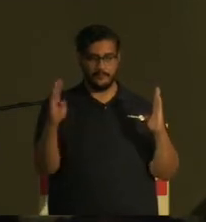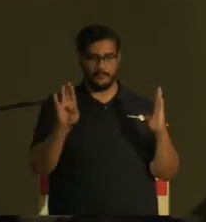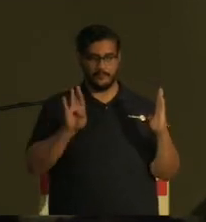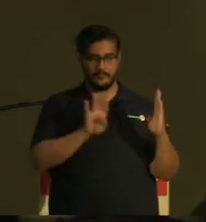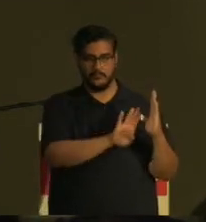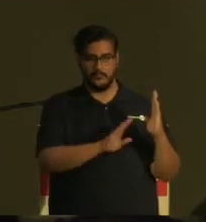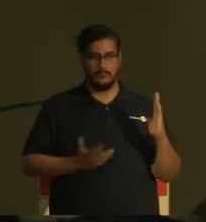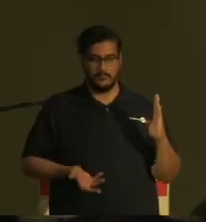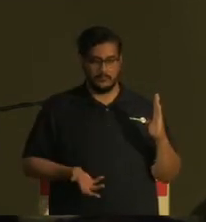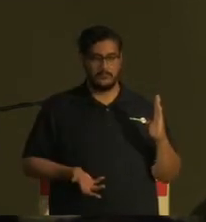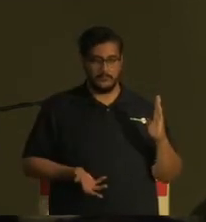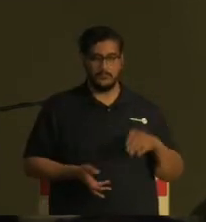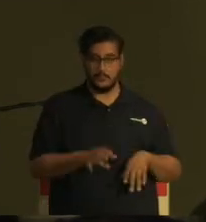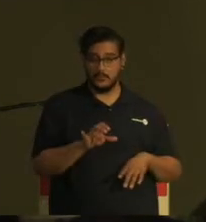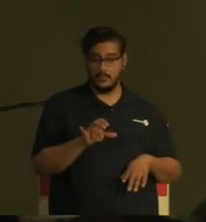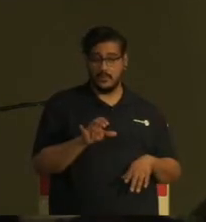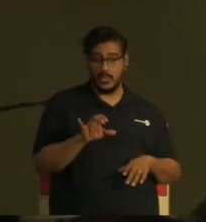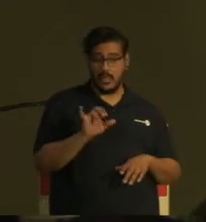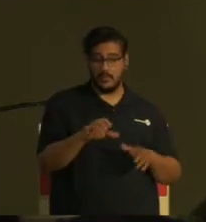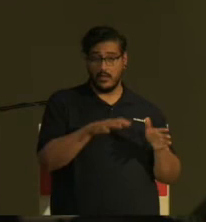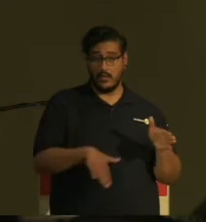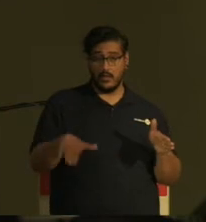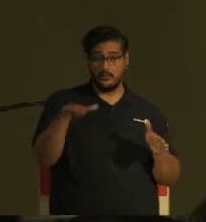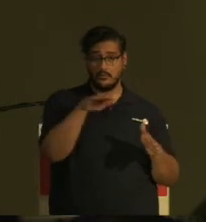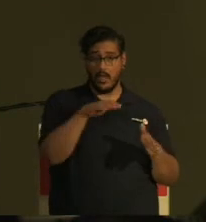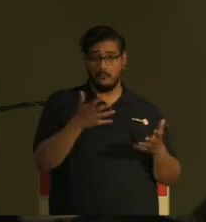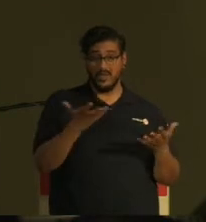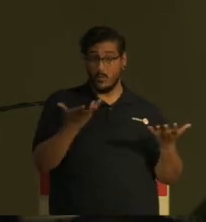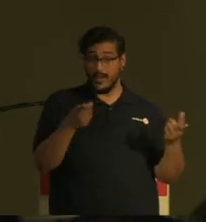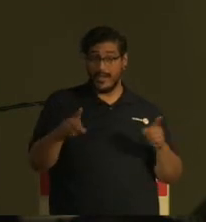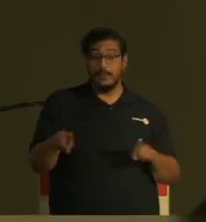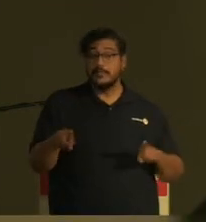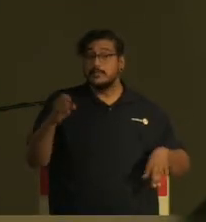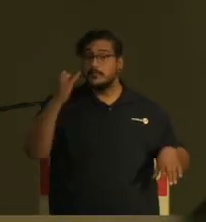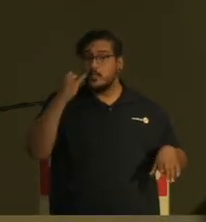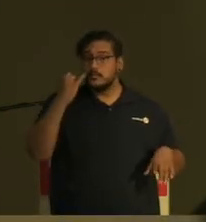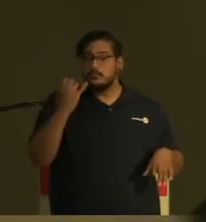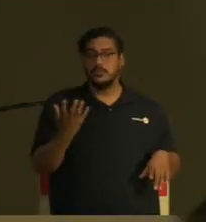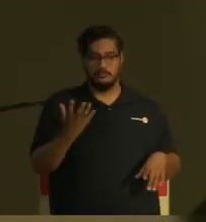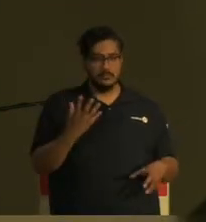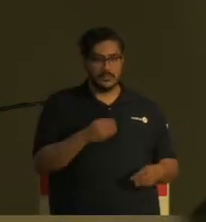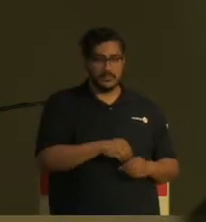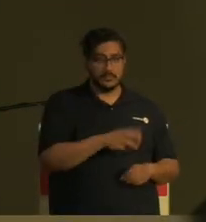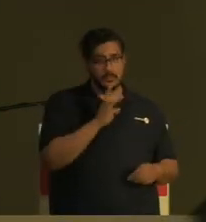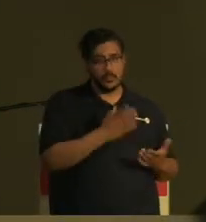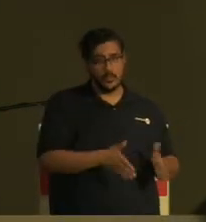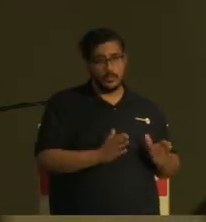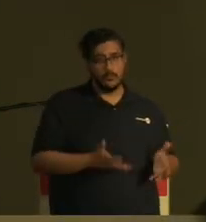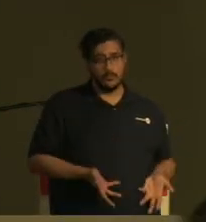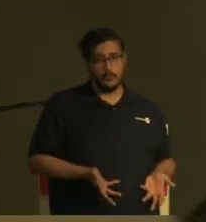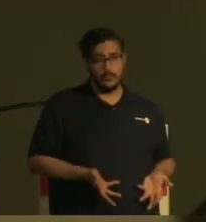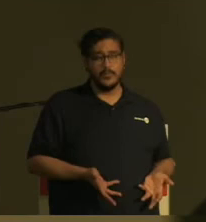moridero, que es la parte de atrás, y encima lo que ocurre supuestamente está en las peceras. Entonces, como